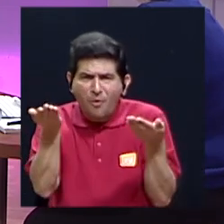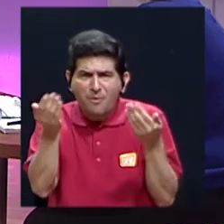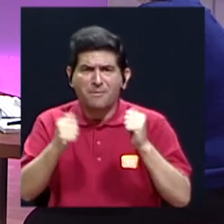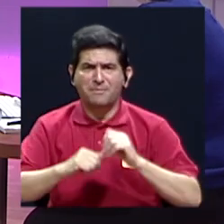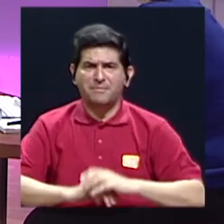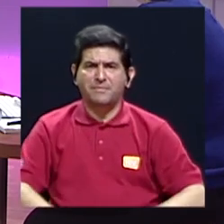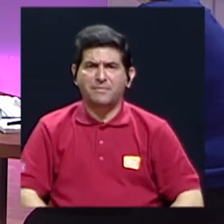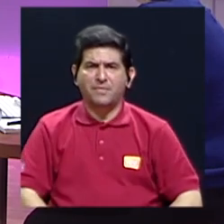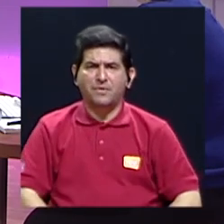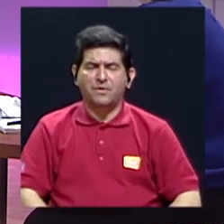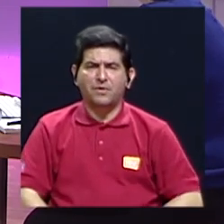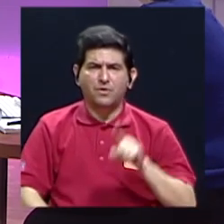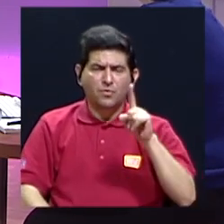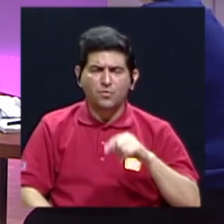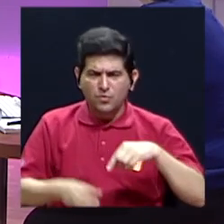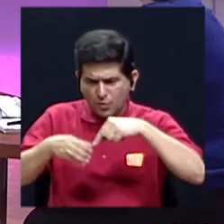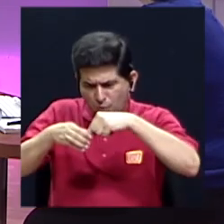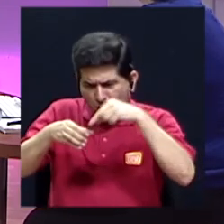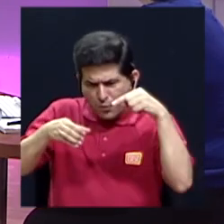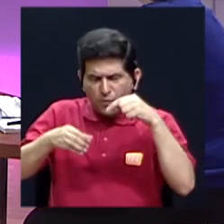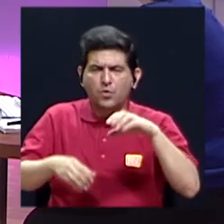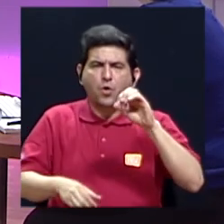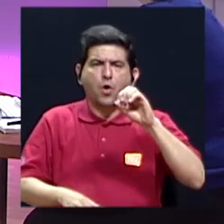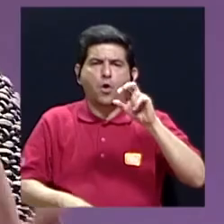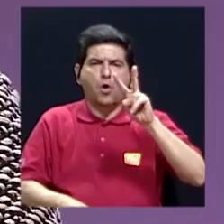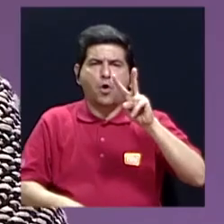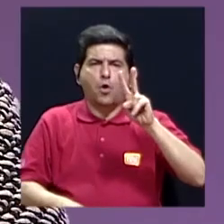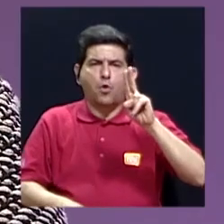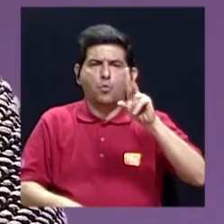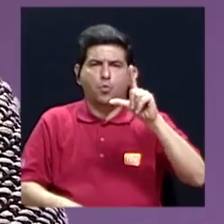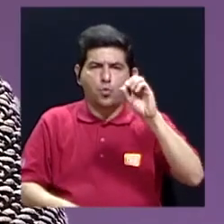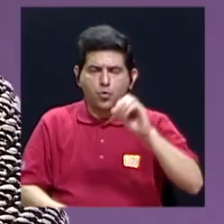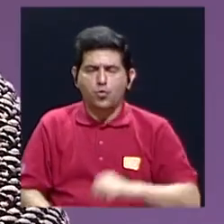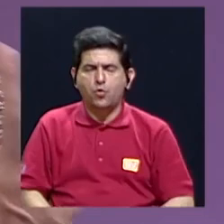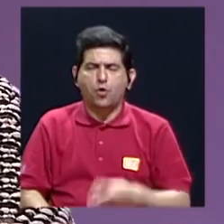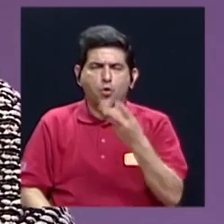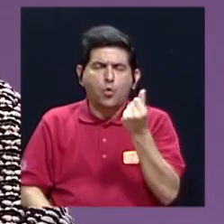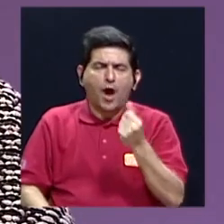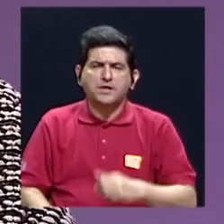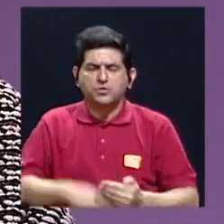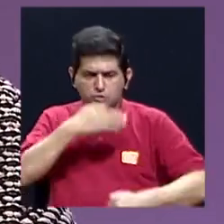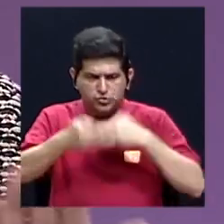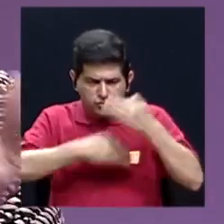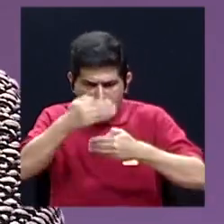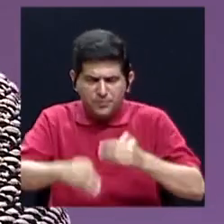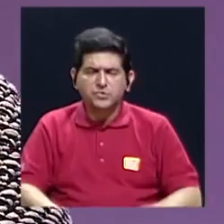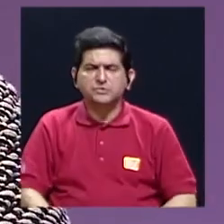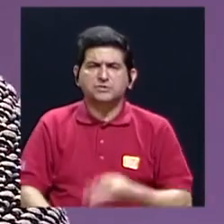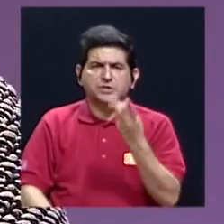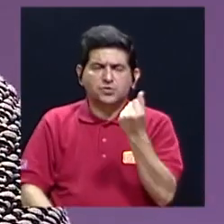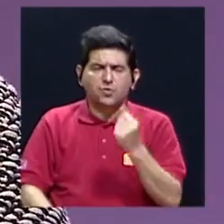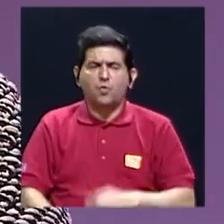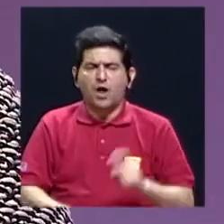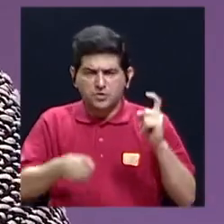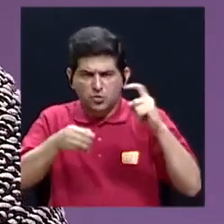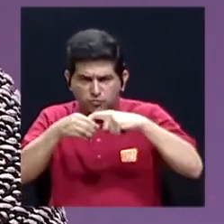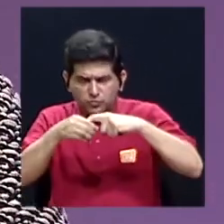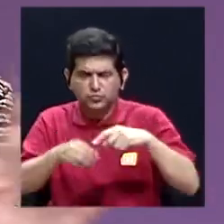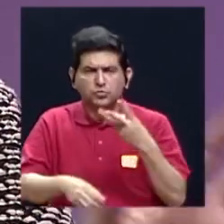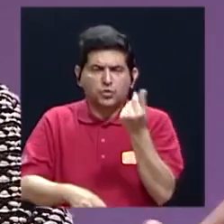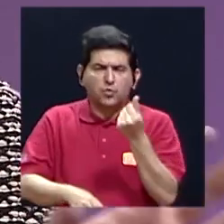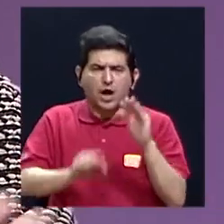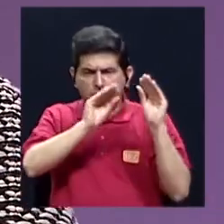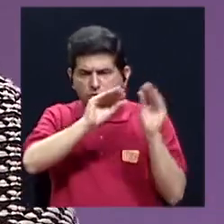cuántos óvulos tratar de madurar, cuántos extraer, cuántos fecundar, cuántos transferir, y